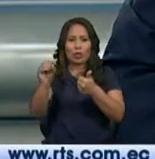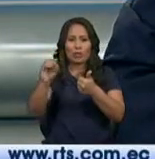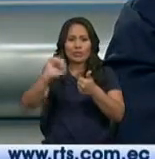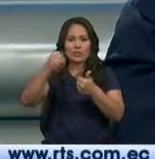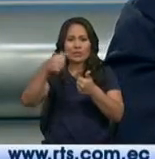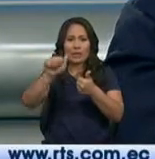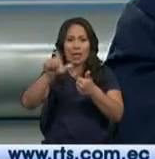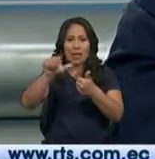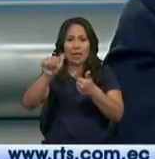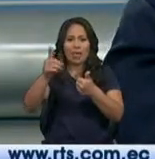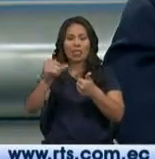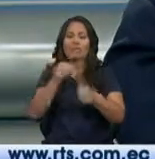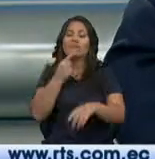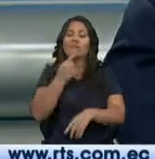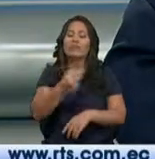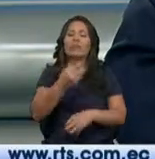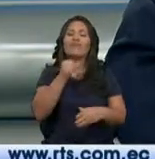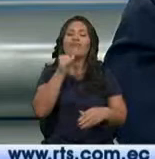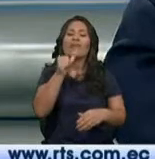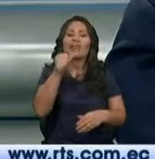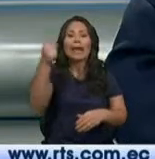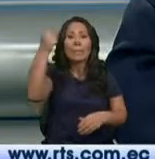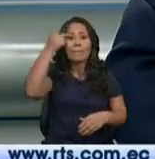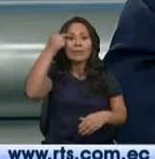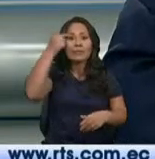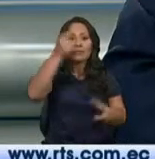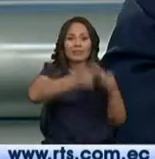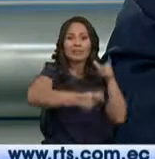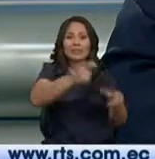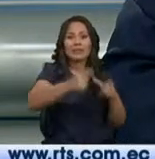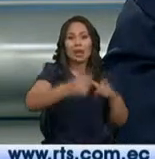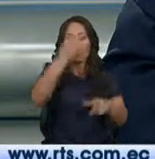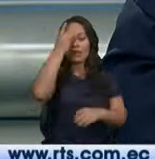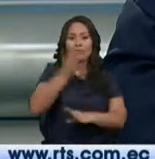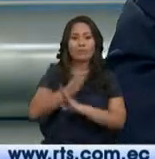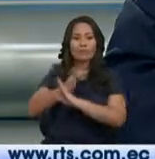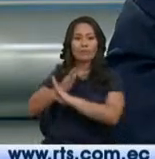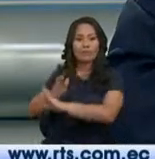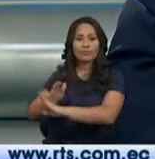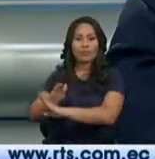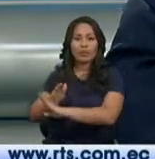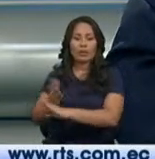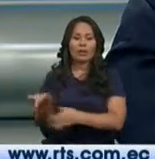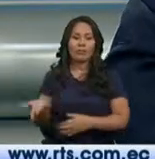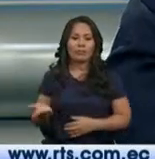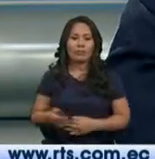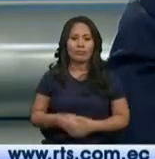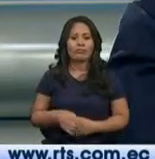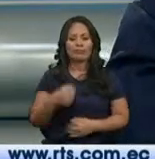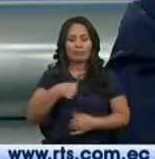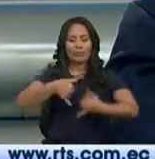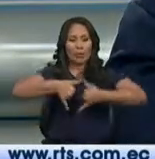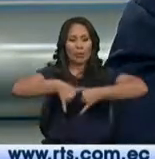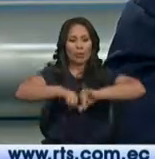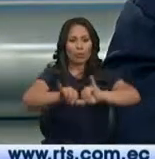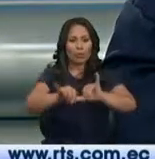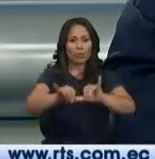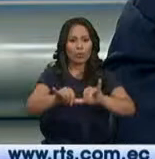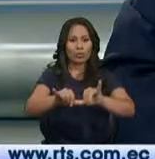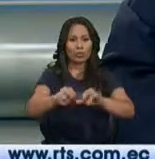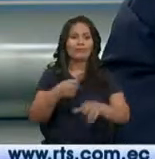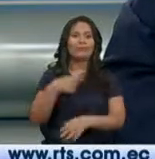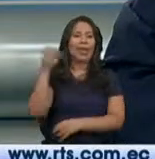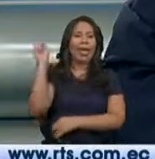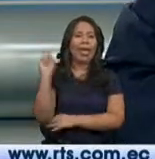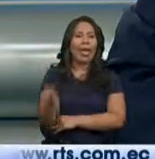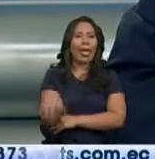por parte de ciertas personas por no evitar, o sea, seguir, más bien,